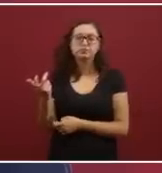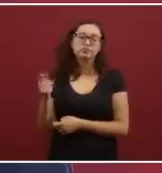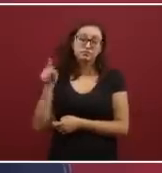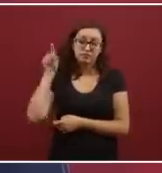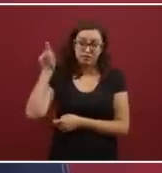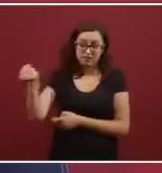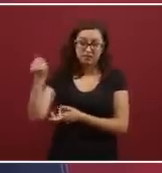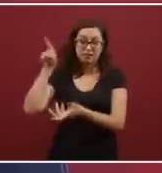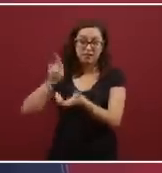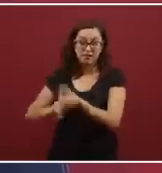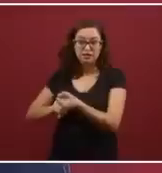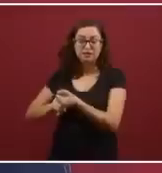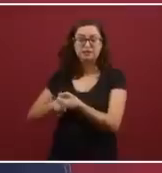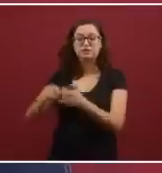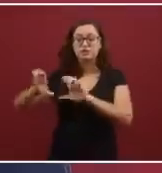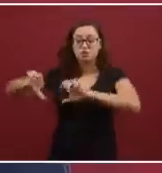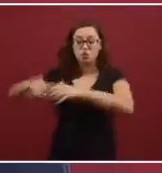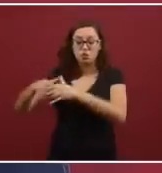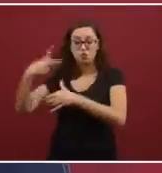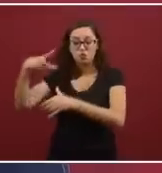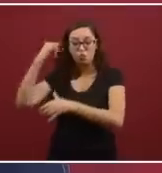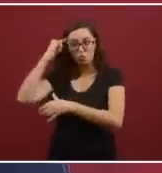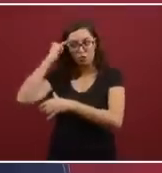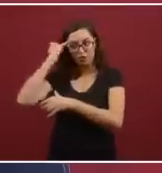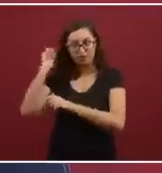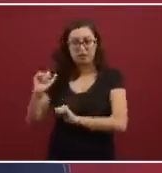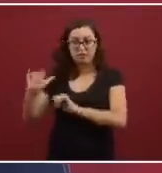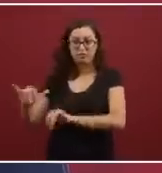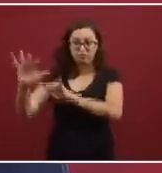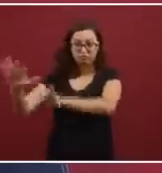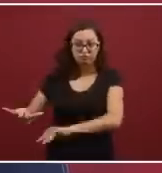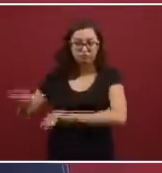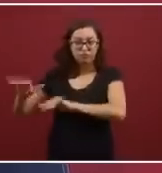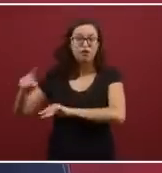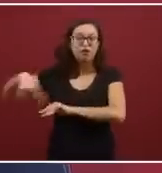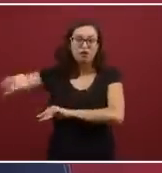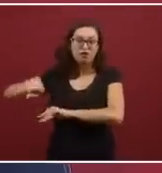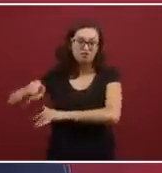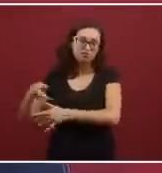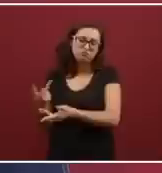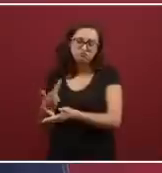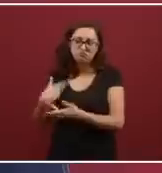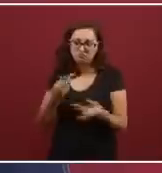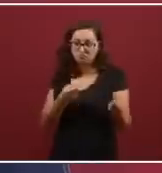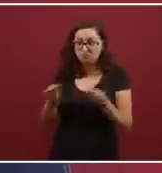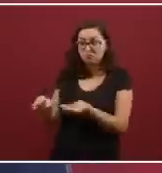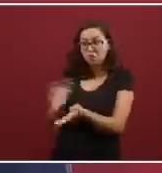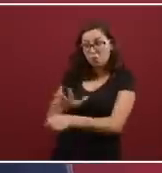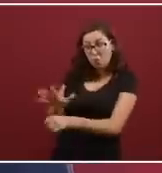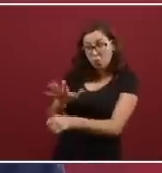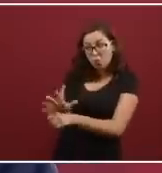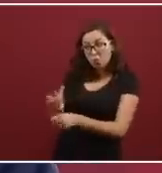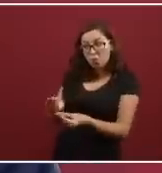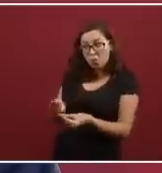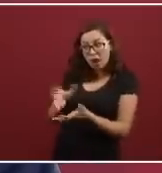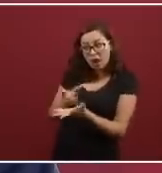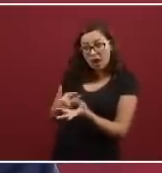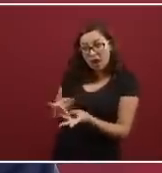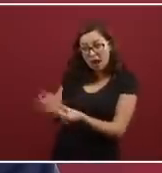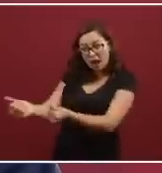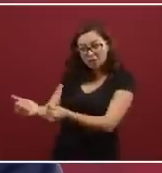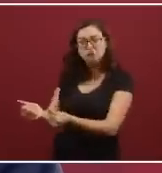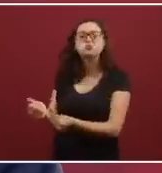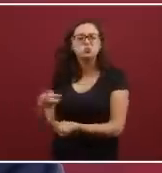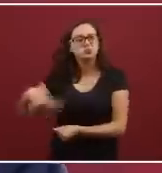órgano deliberativo, ellos han decidido a qué destinar los recursos. Nos acompañan el día de hoy ambas